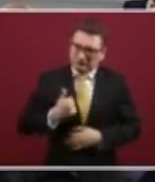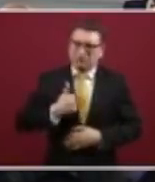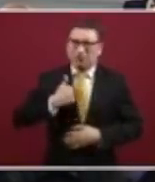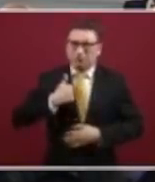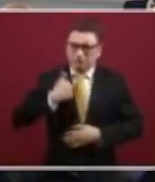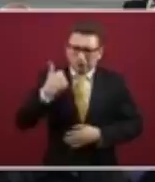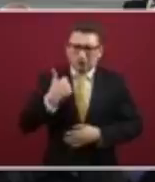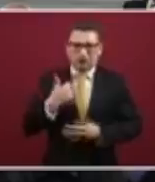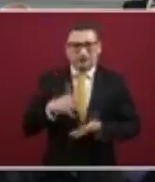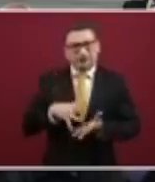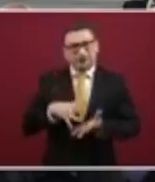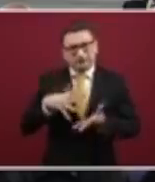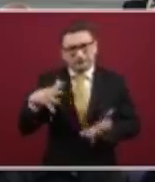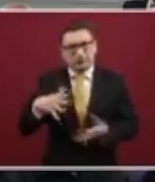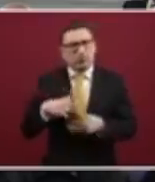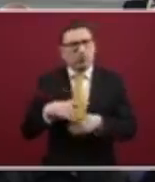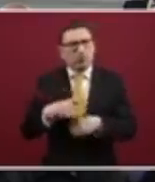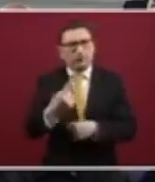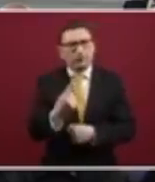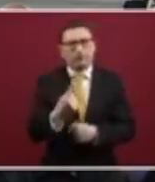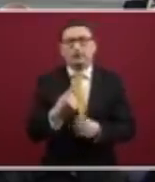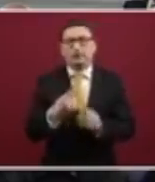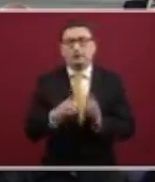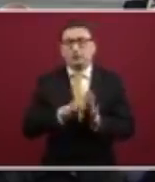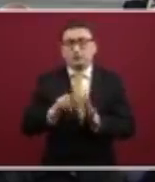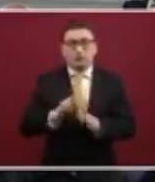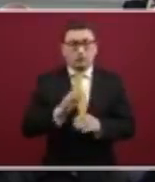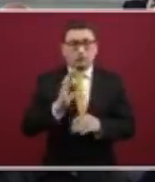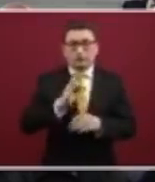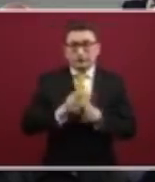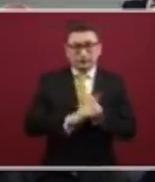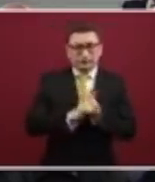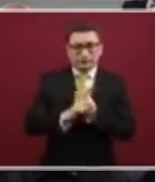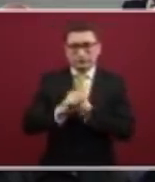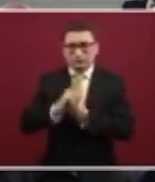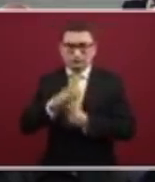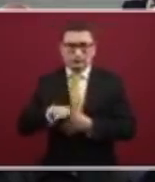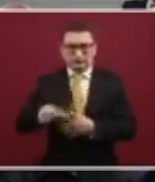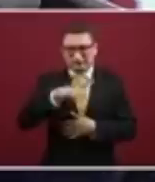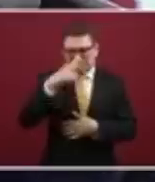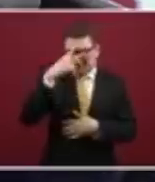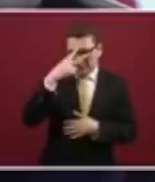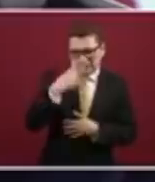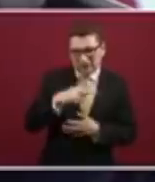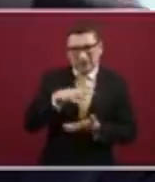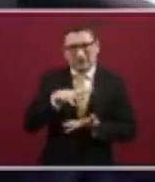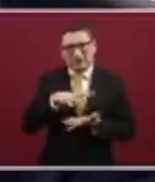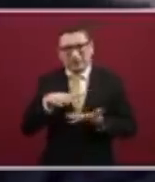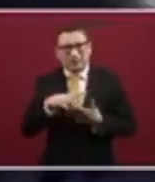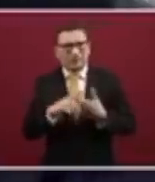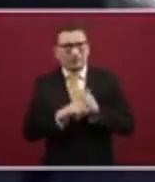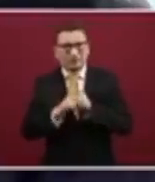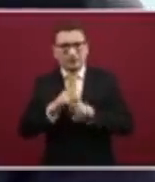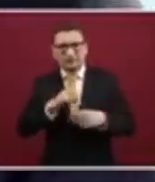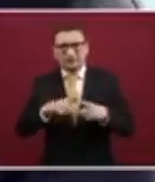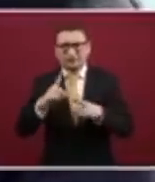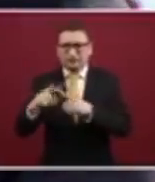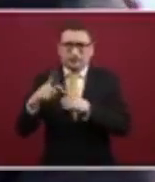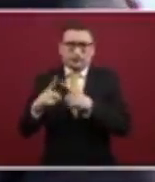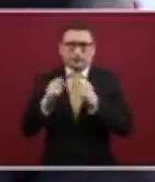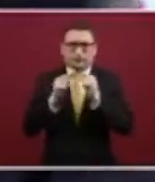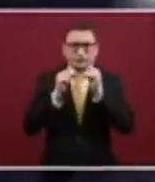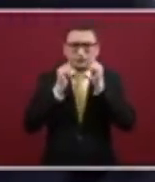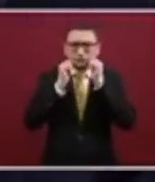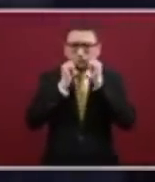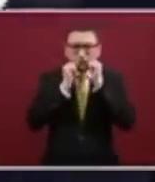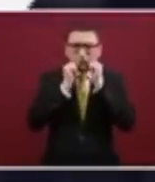pesar de la crisis de México se mantiene una gran reserva